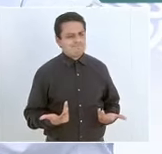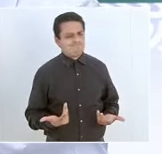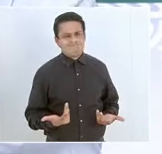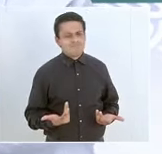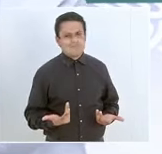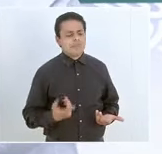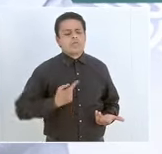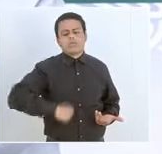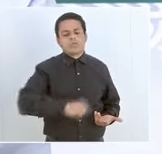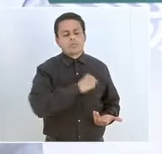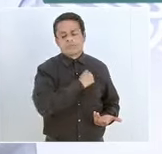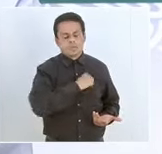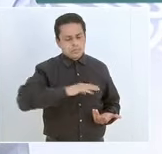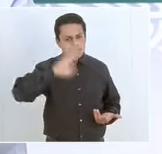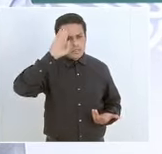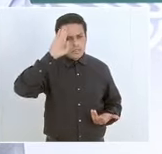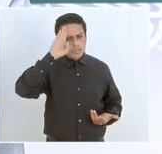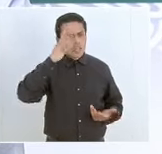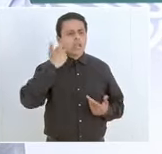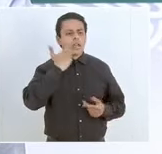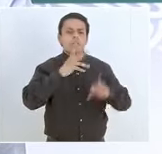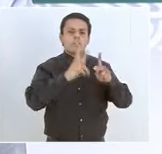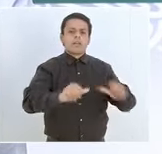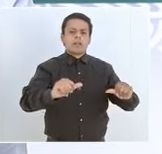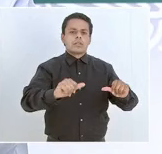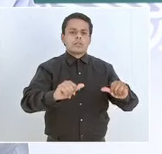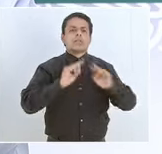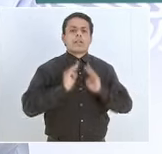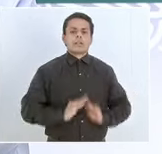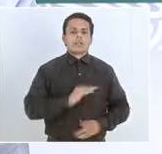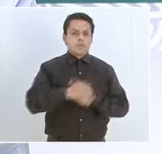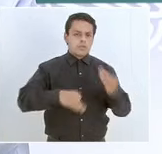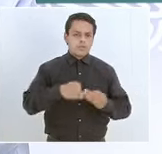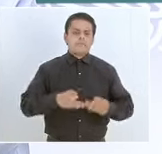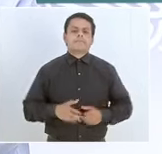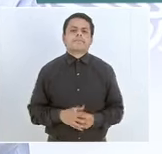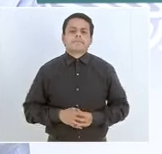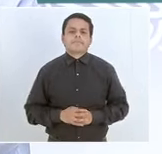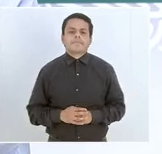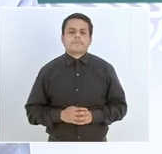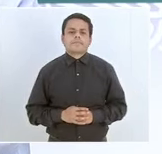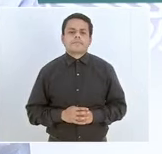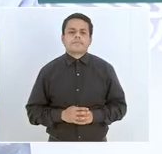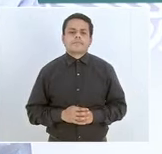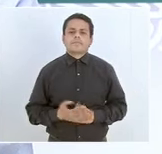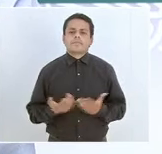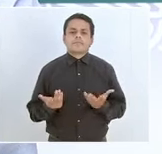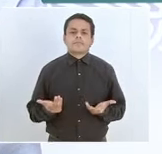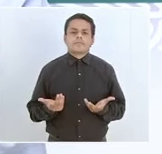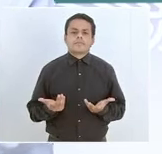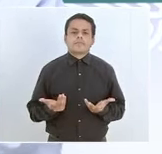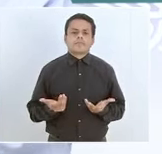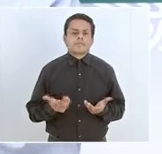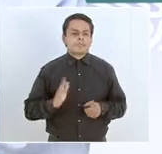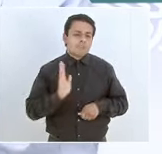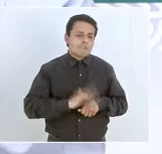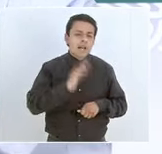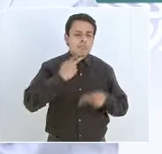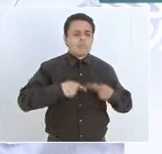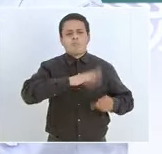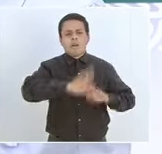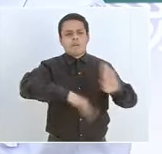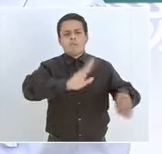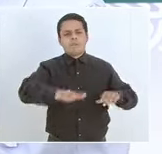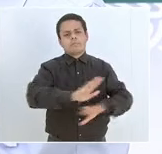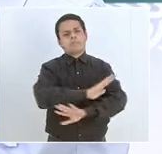Tenemos que garantizar la paz, la tranquilidad, que no se pierdan